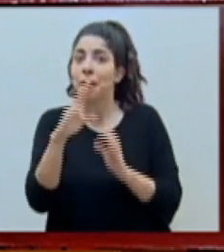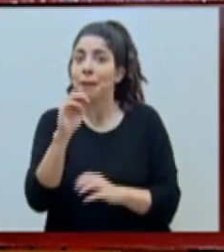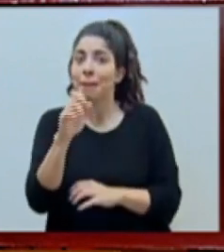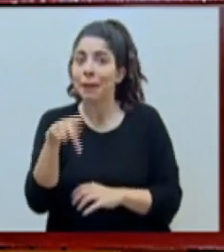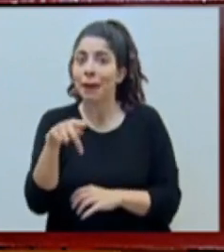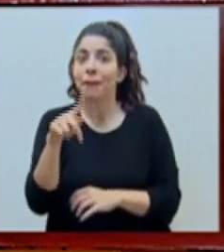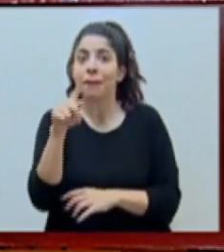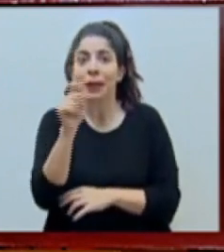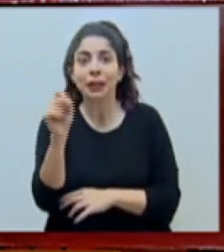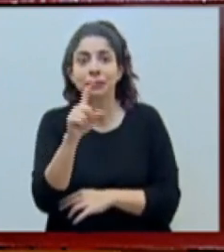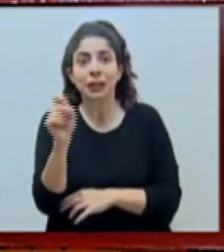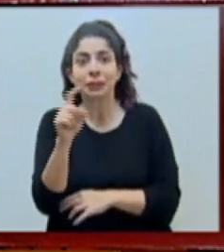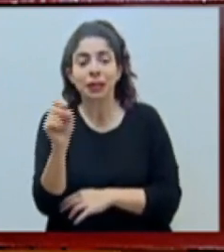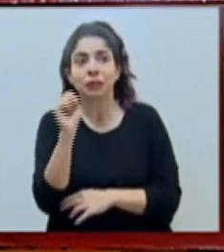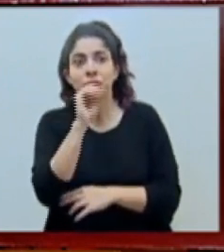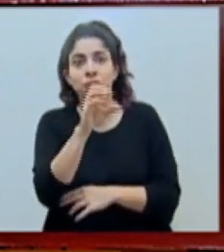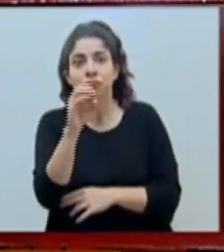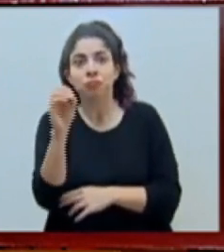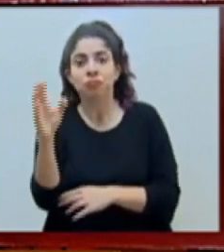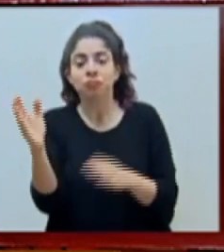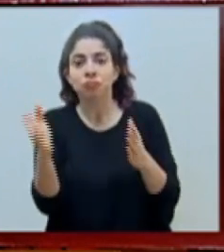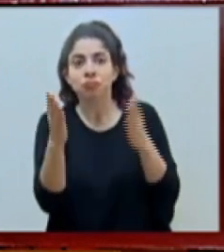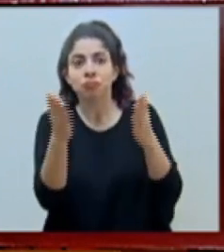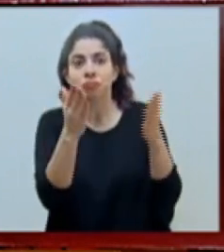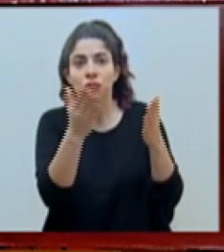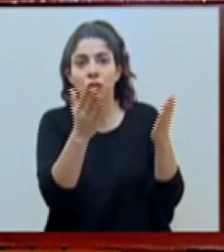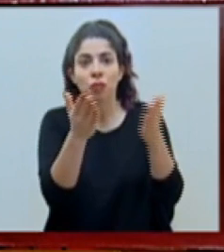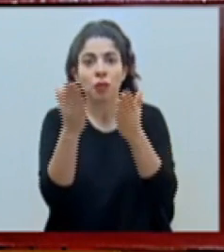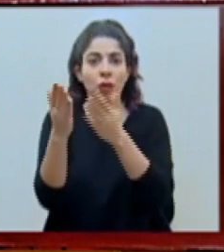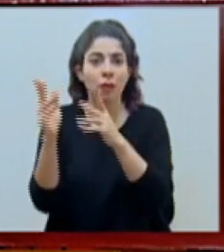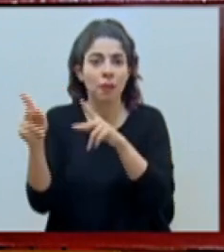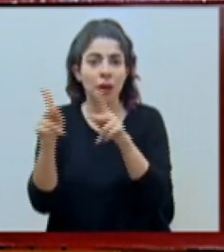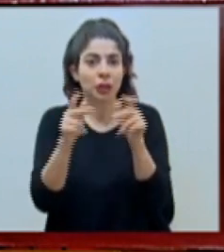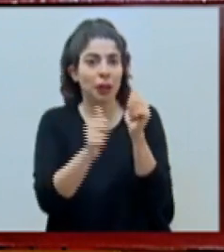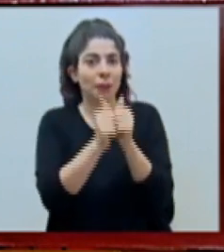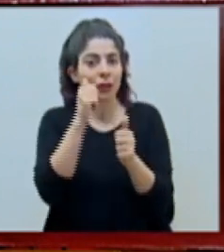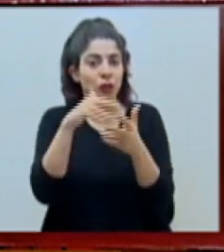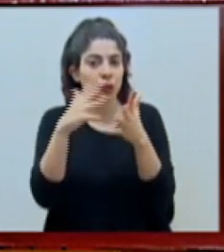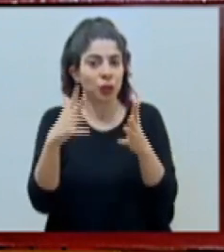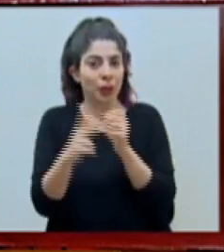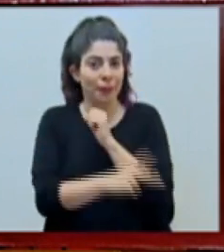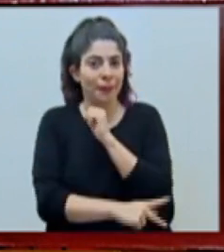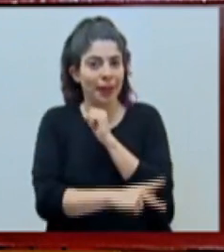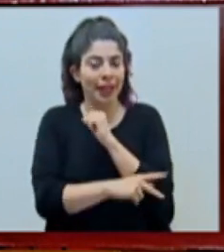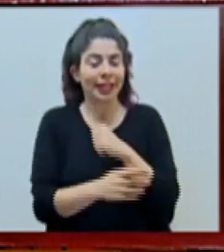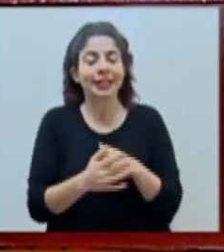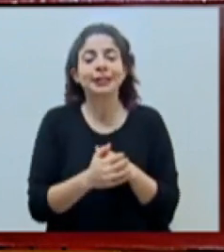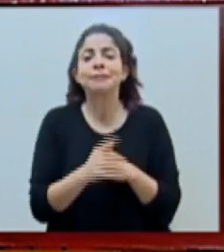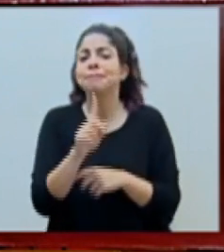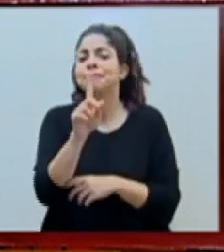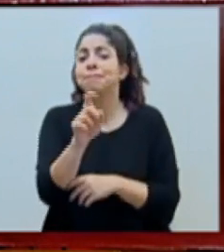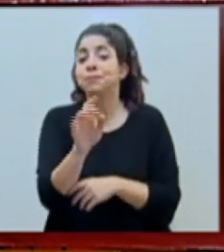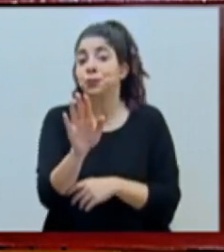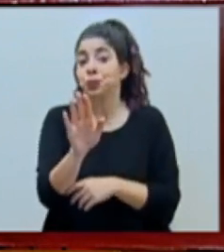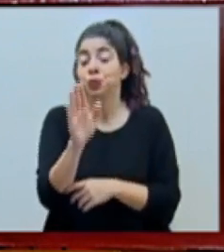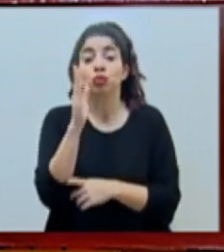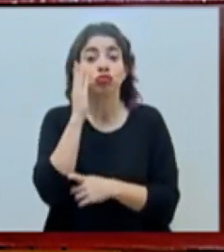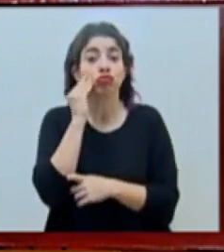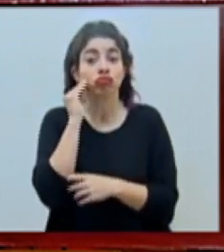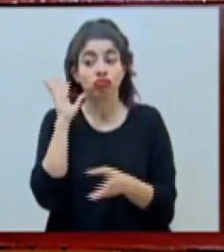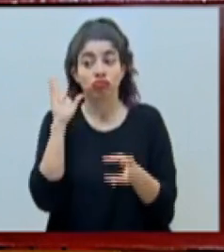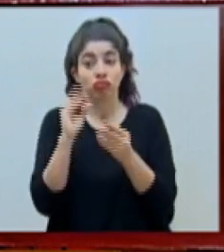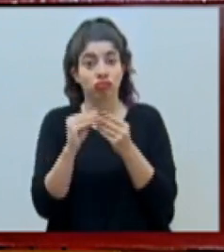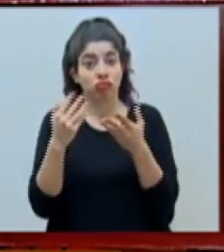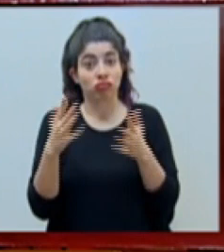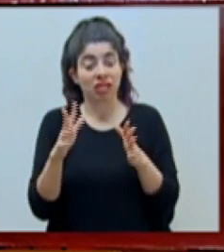a mes durante la pandemia aliento a gran parte de la población estudiantil del país. Y consulta, con la experiencia adquirida, ¿se